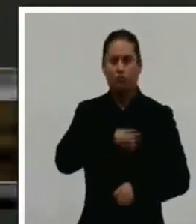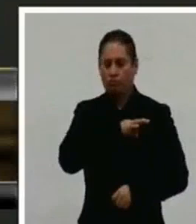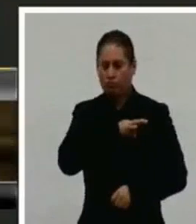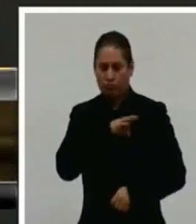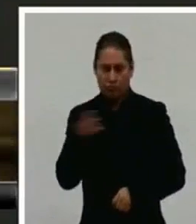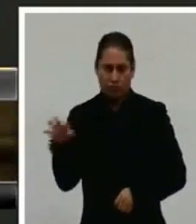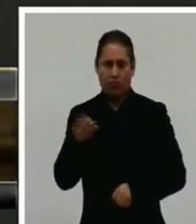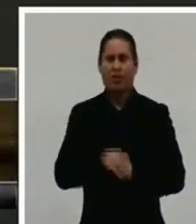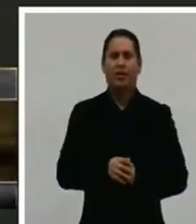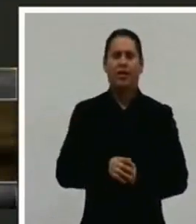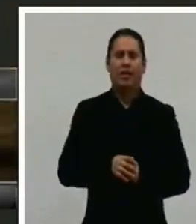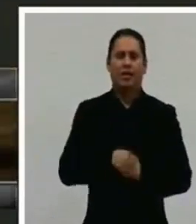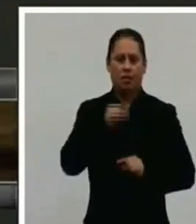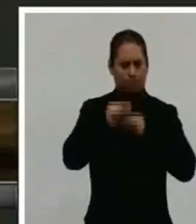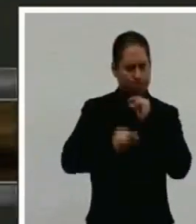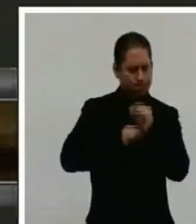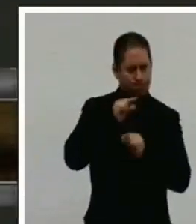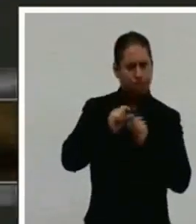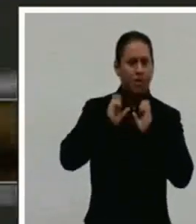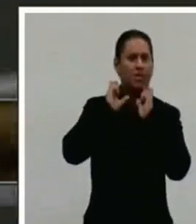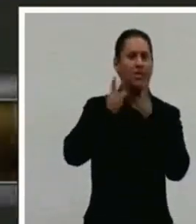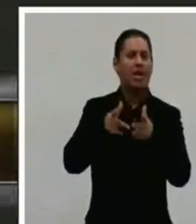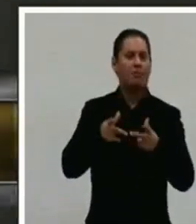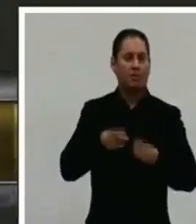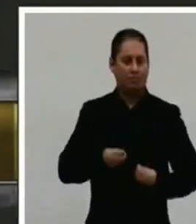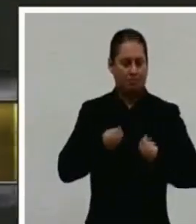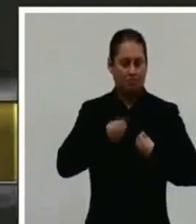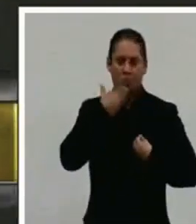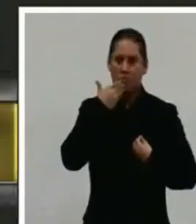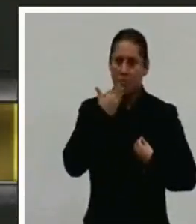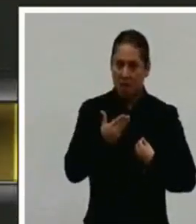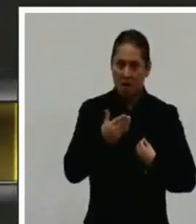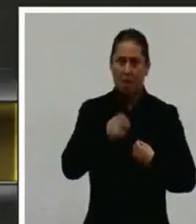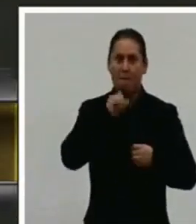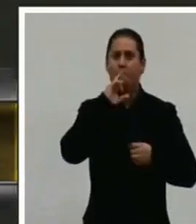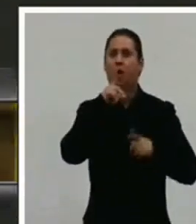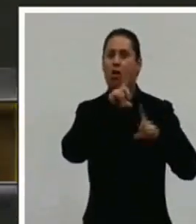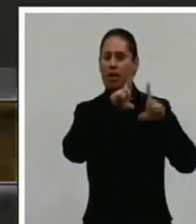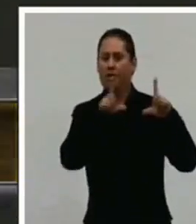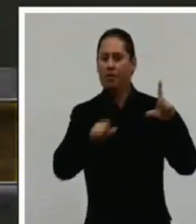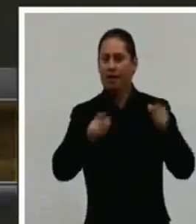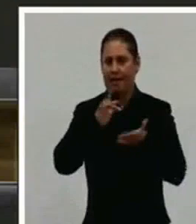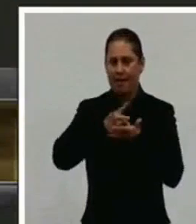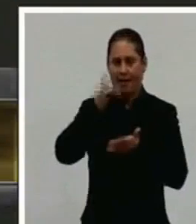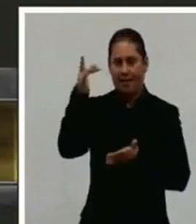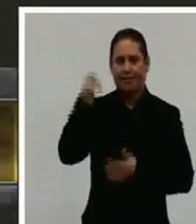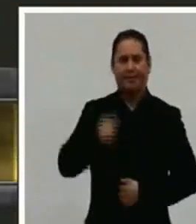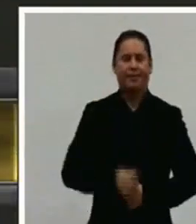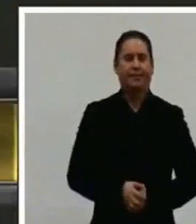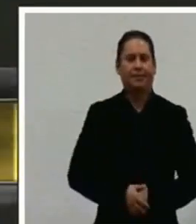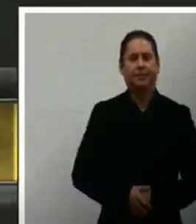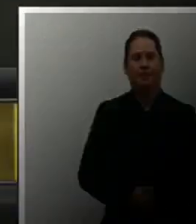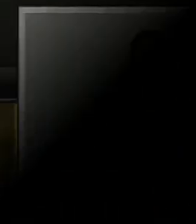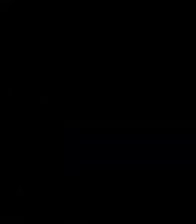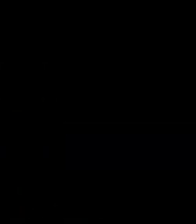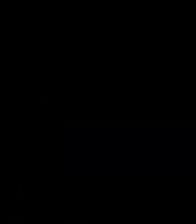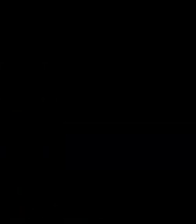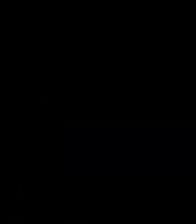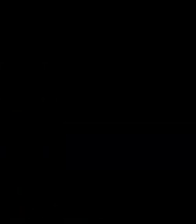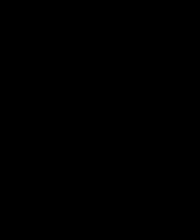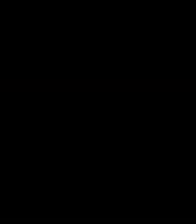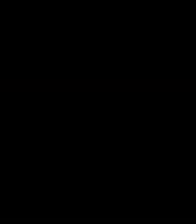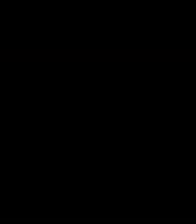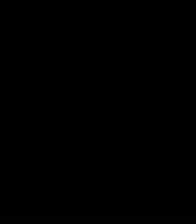que podamos construir un mejor Chiapas y en consecuencia un mejor país. Es cuanto, diputado presidente. Muchísimas gracias.